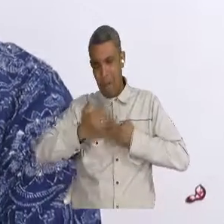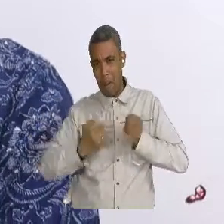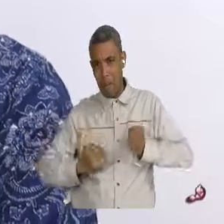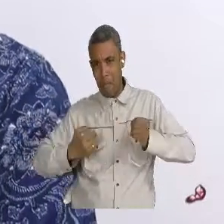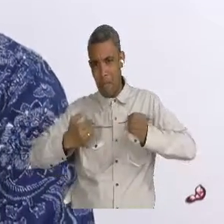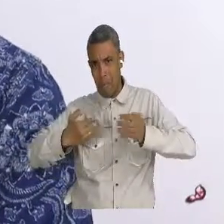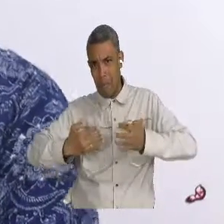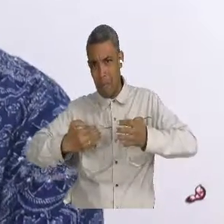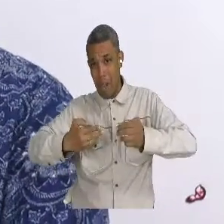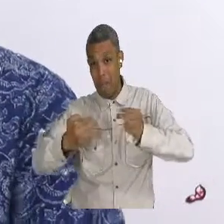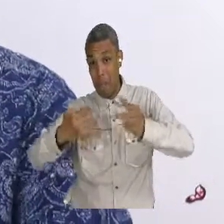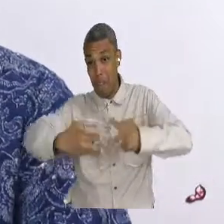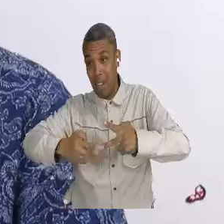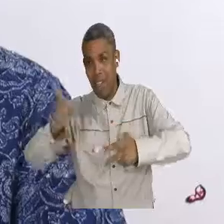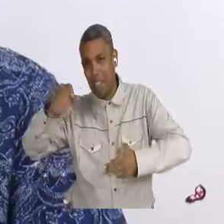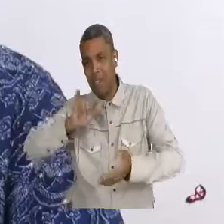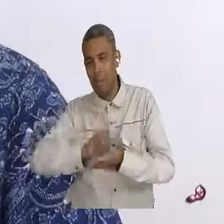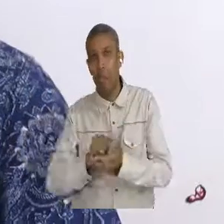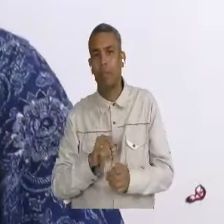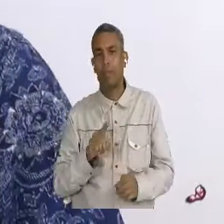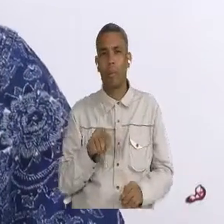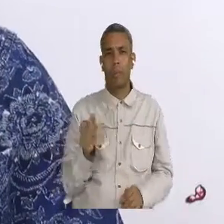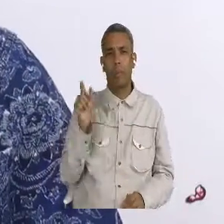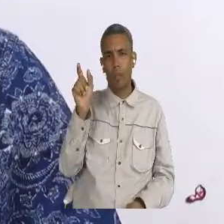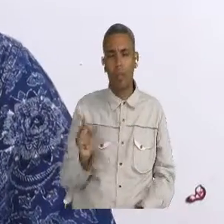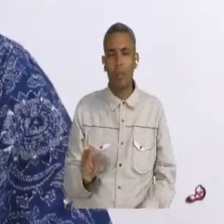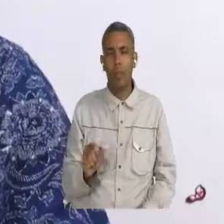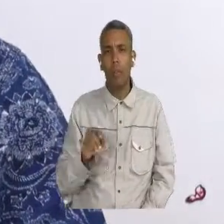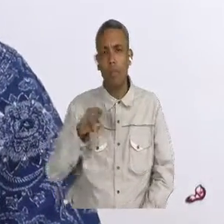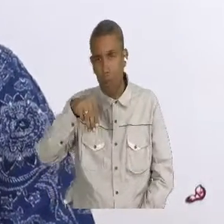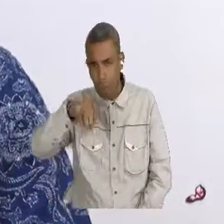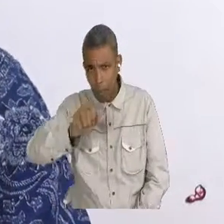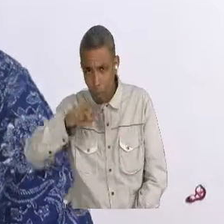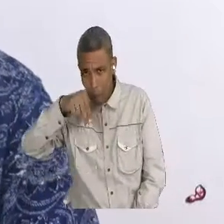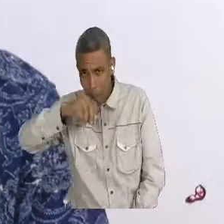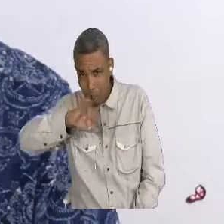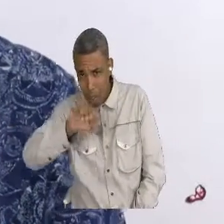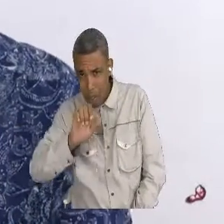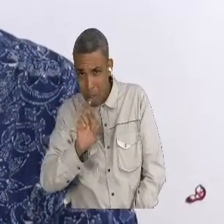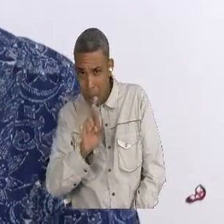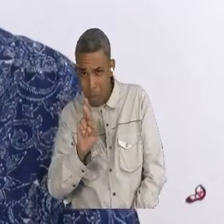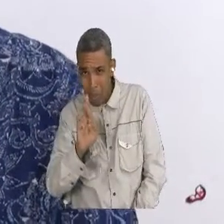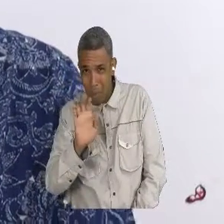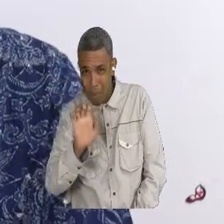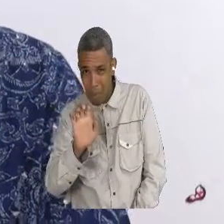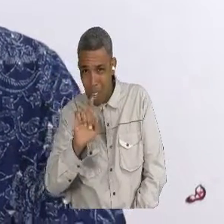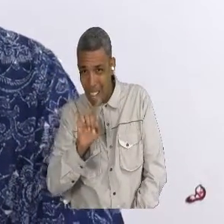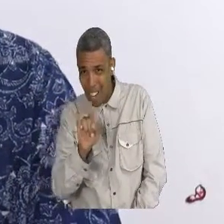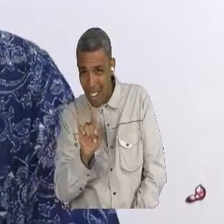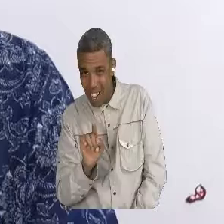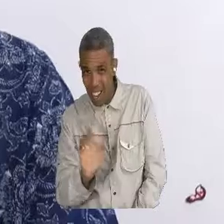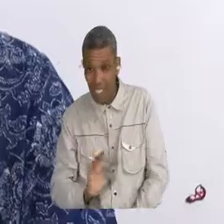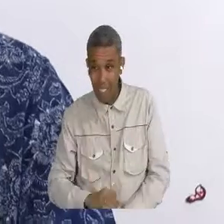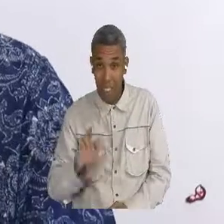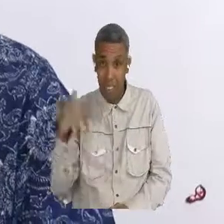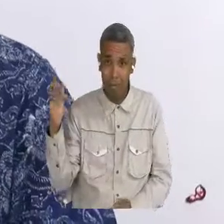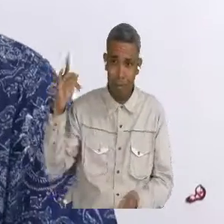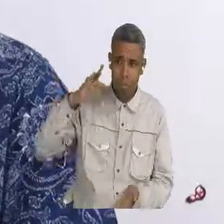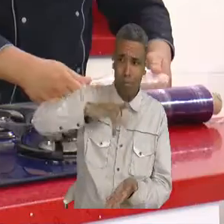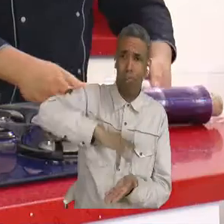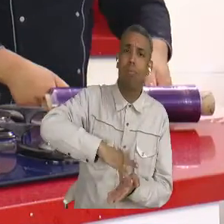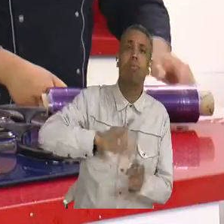tendremos un reconocimiento que le vamos a hacer en vida al maestro Alcides Manjarres, el cieguito, un invidente que es... Que es también Biblia,